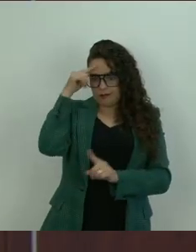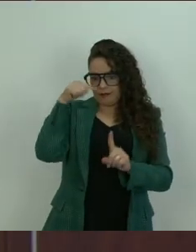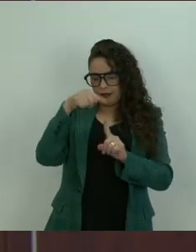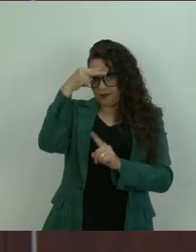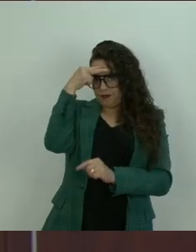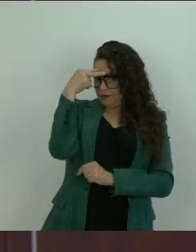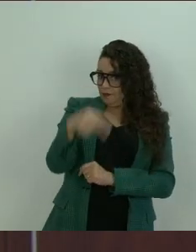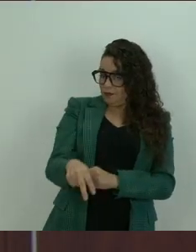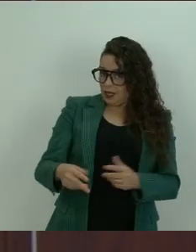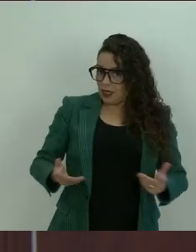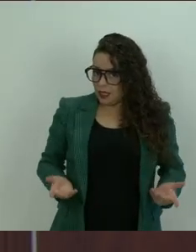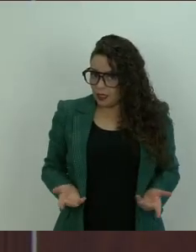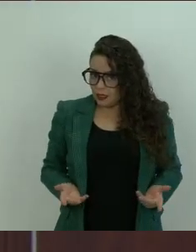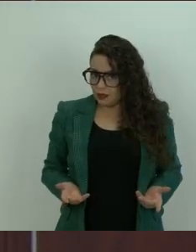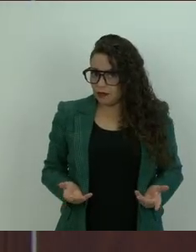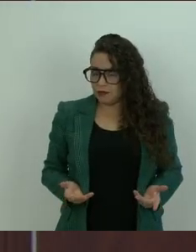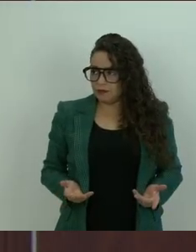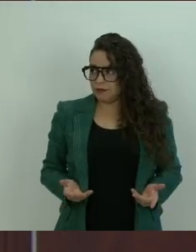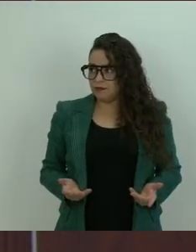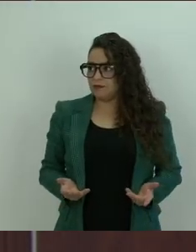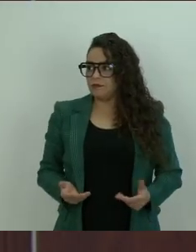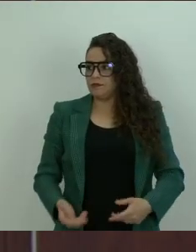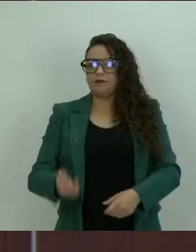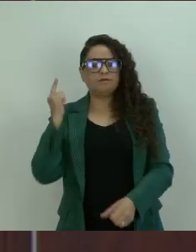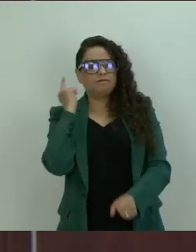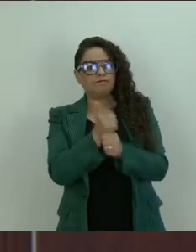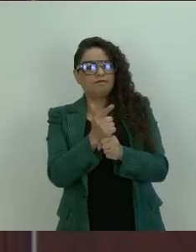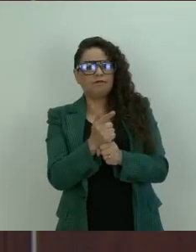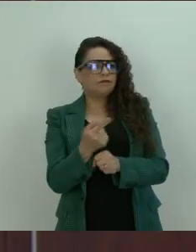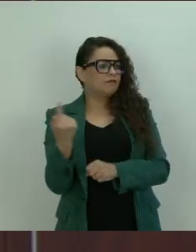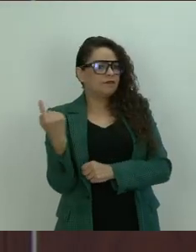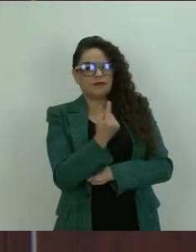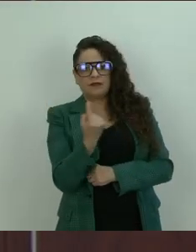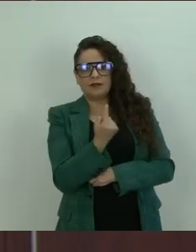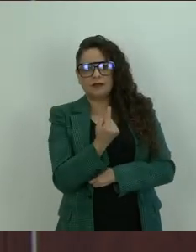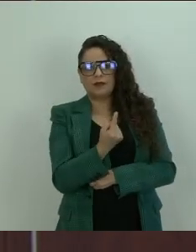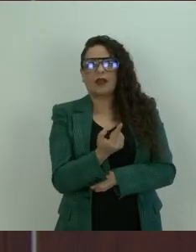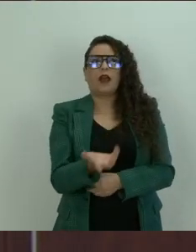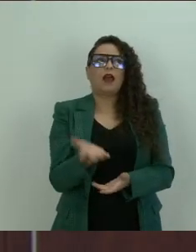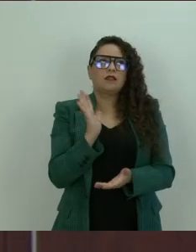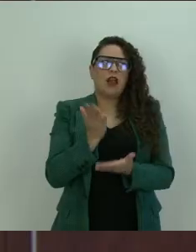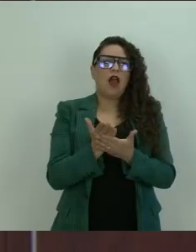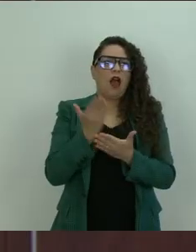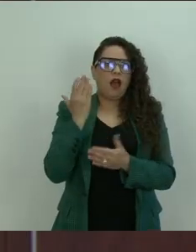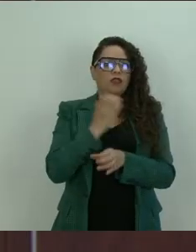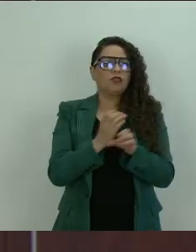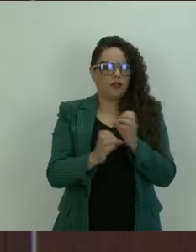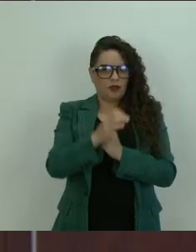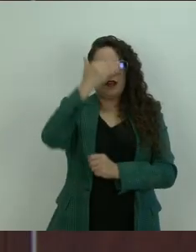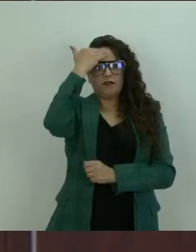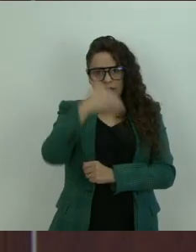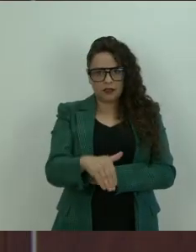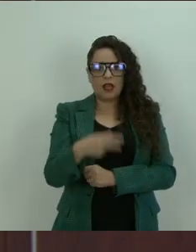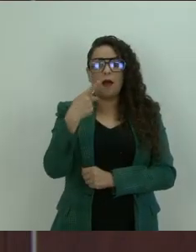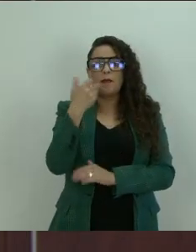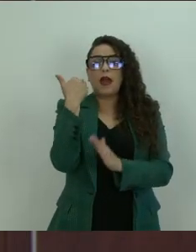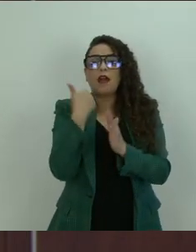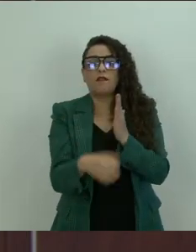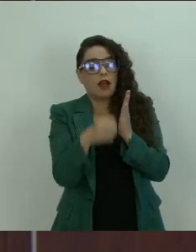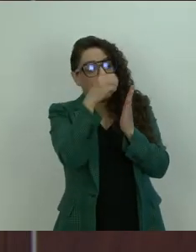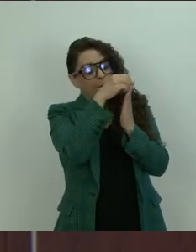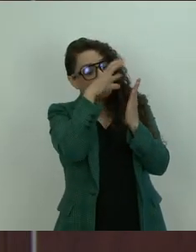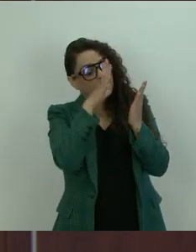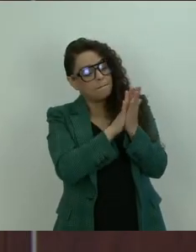con la Recomendación General? Pues se descubre cosas que ya sabíamos, pero había que ponerlas en el papel,